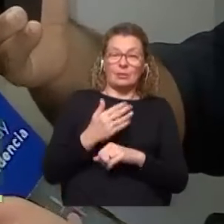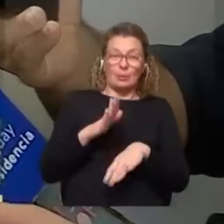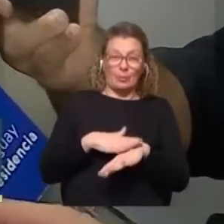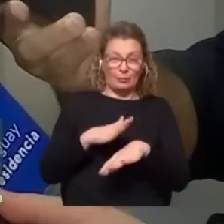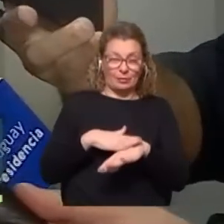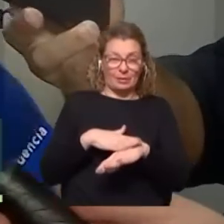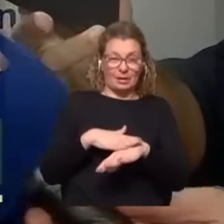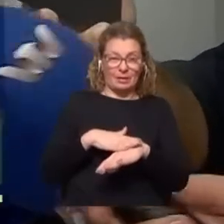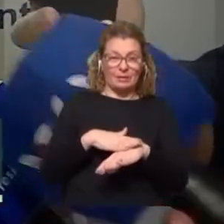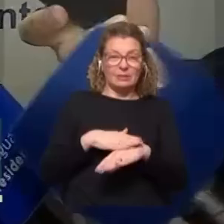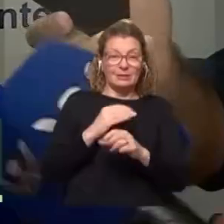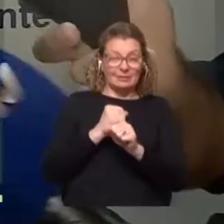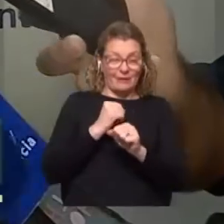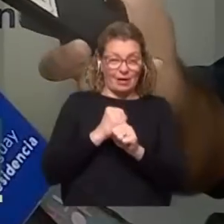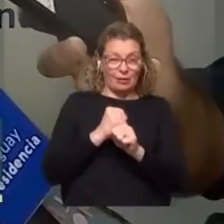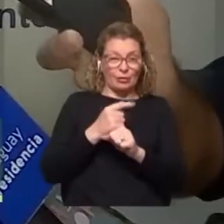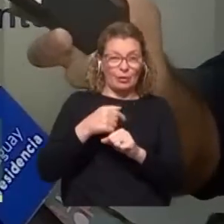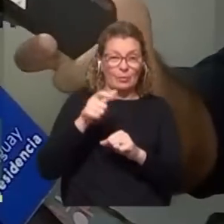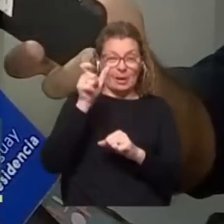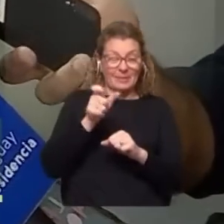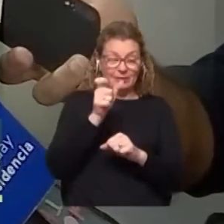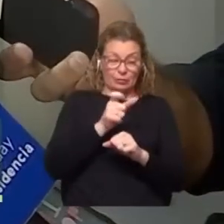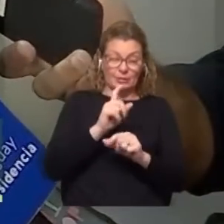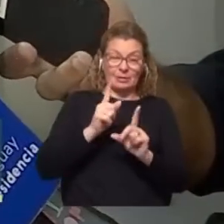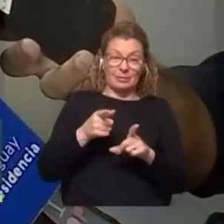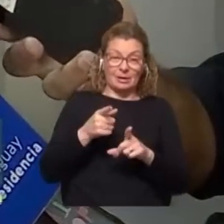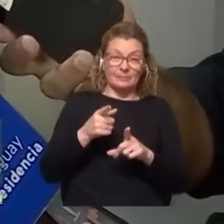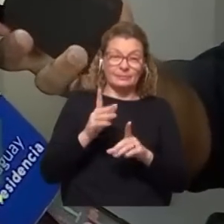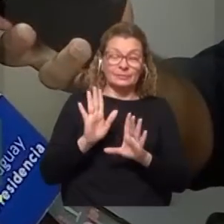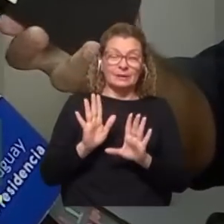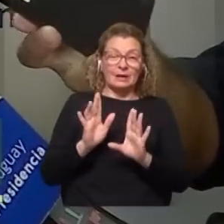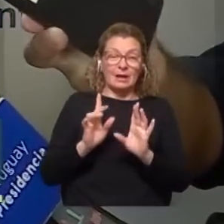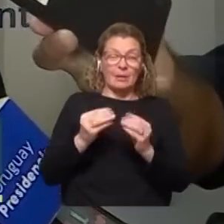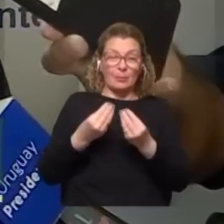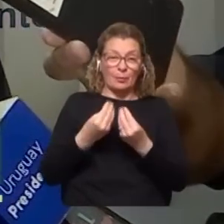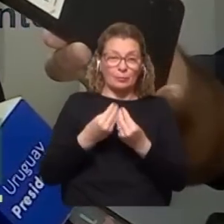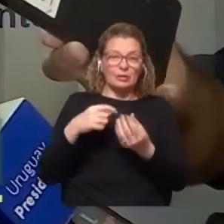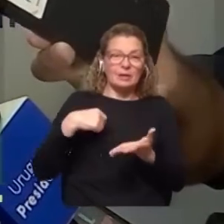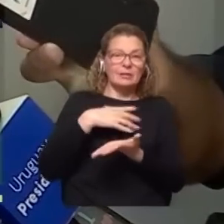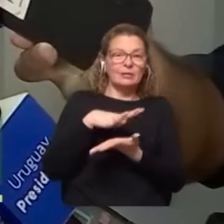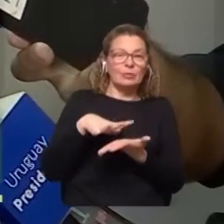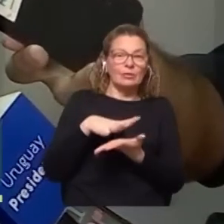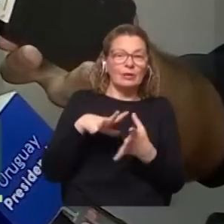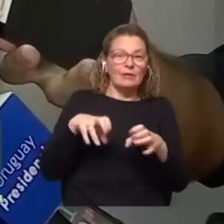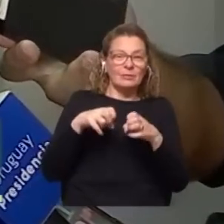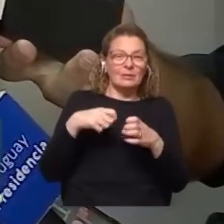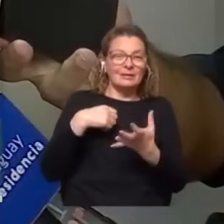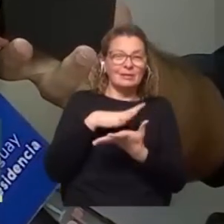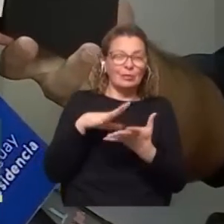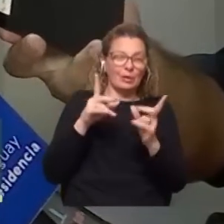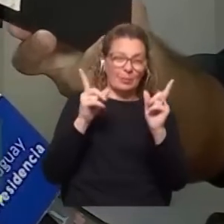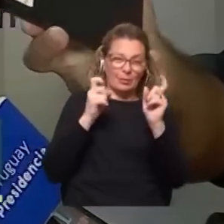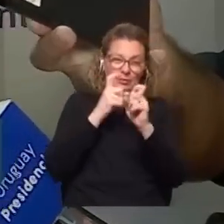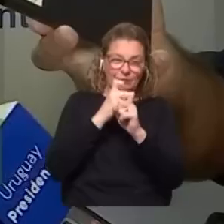la responsabilidad de la gestión sino por las propias personas que lamentablemente en muchas circunstancias viven situaciones dramáticas